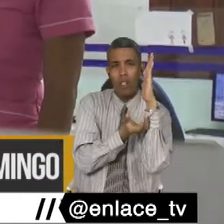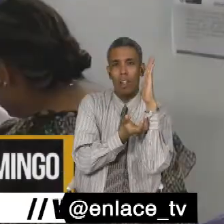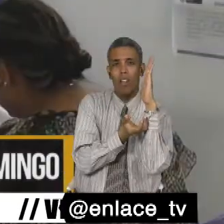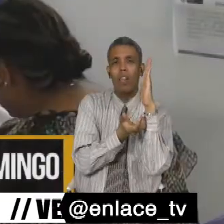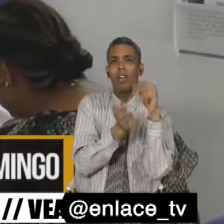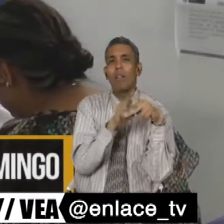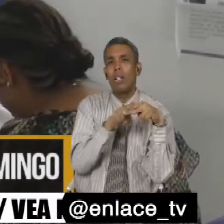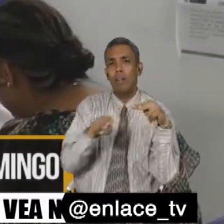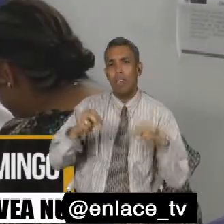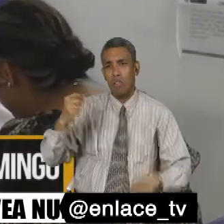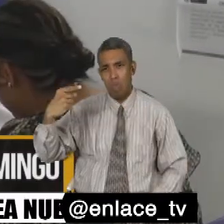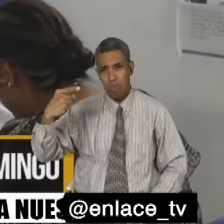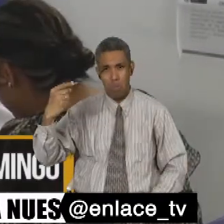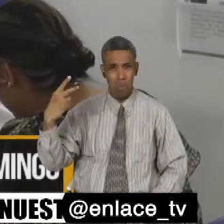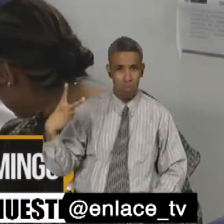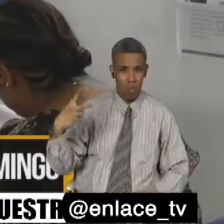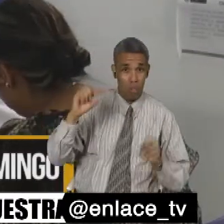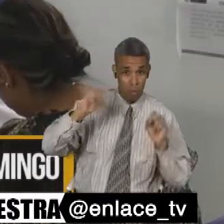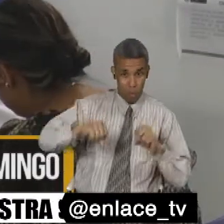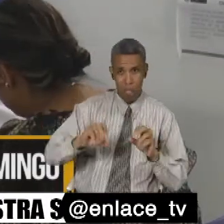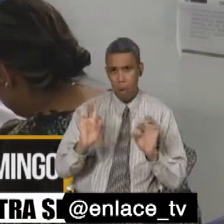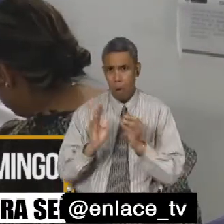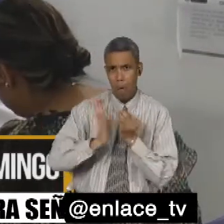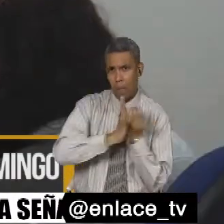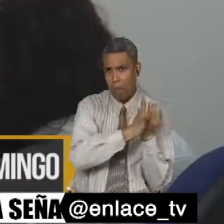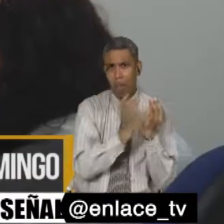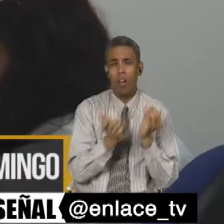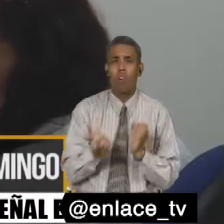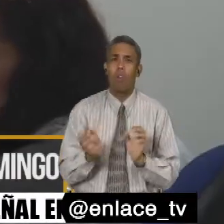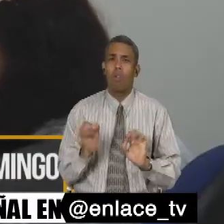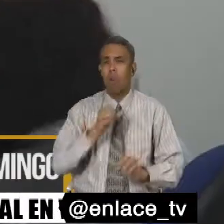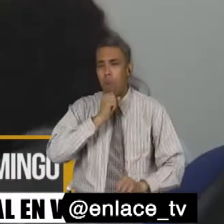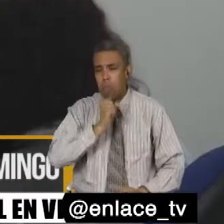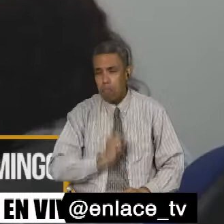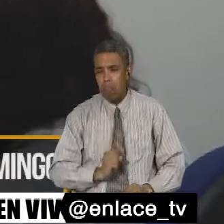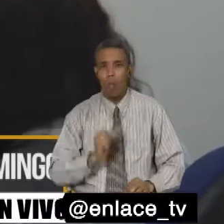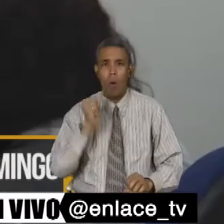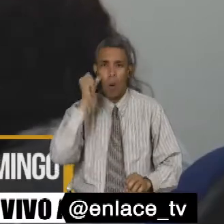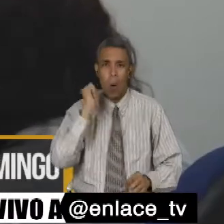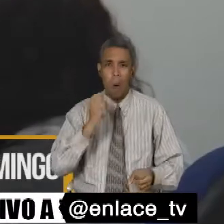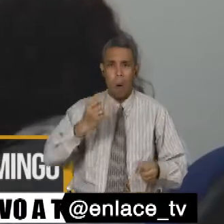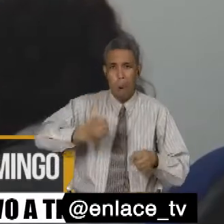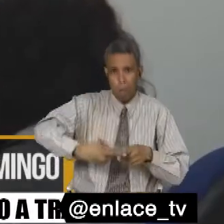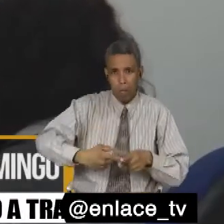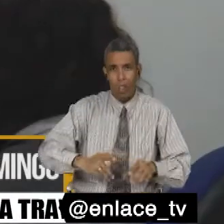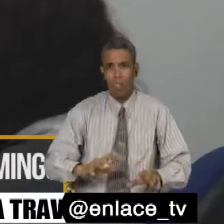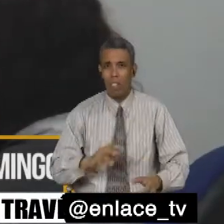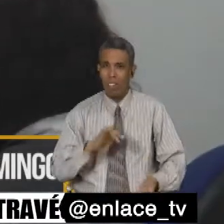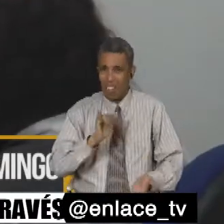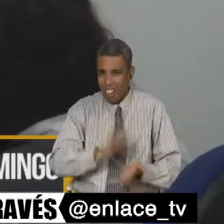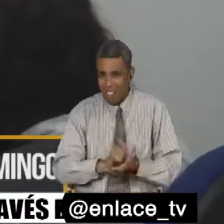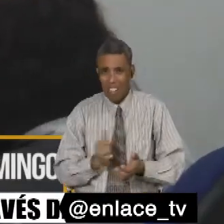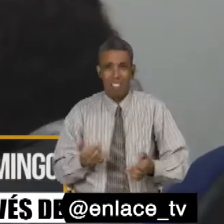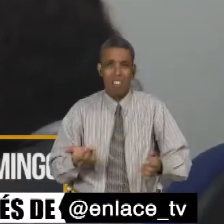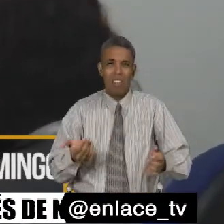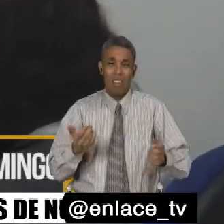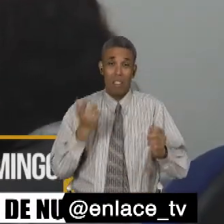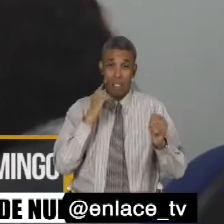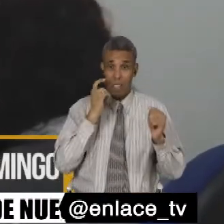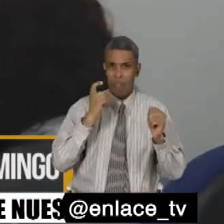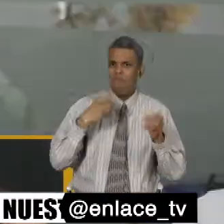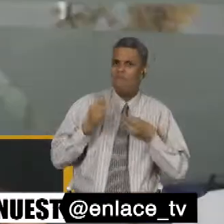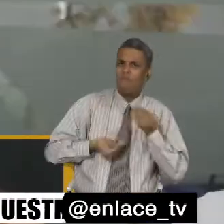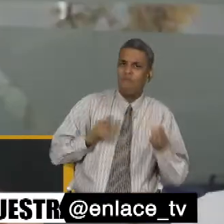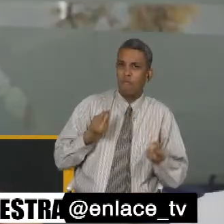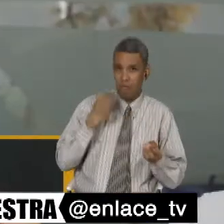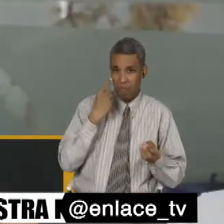especial como desmovilizada desplazada adultos mayores o ex madres comunitarias quienes deberán llegar con los siguientes requisitos